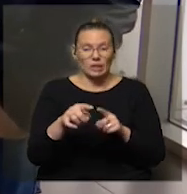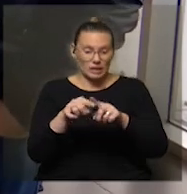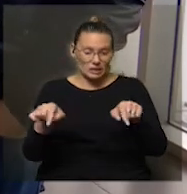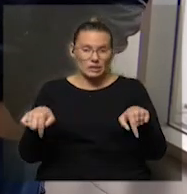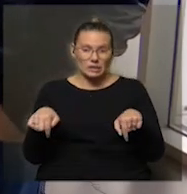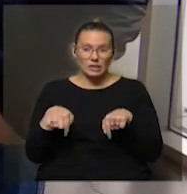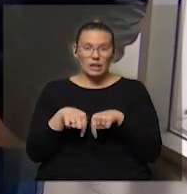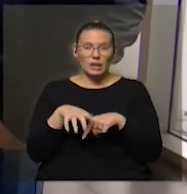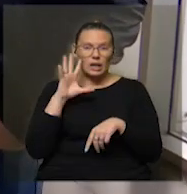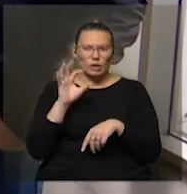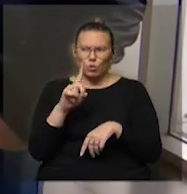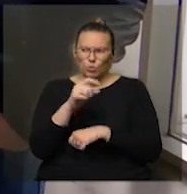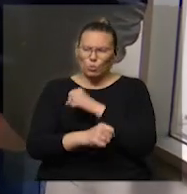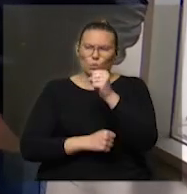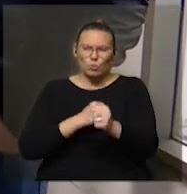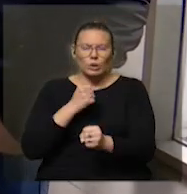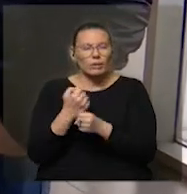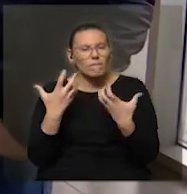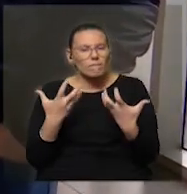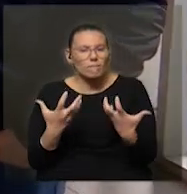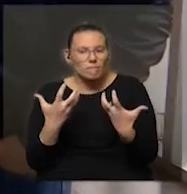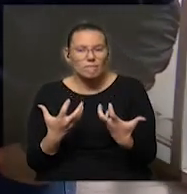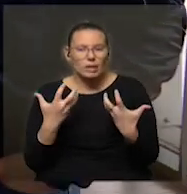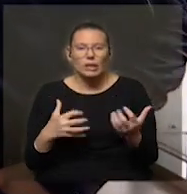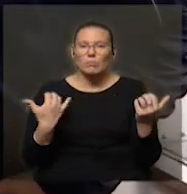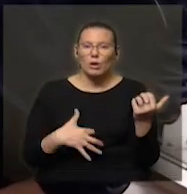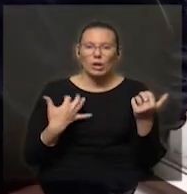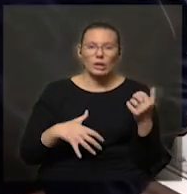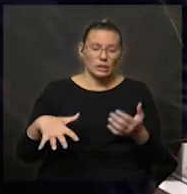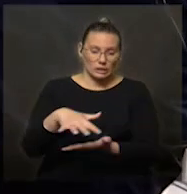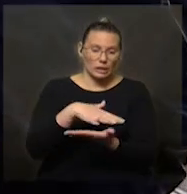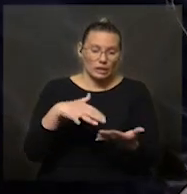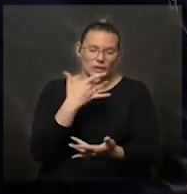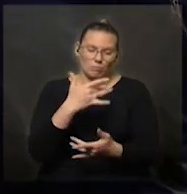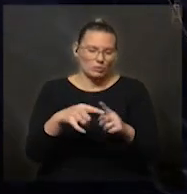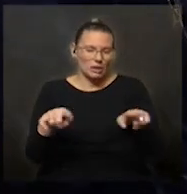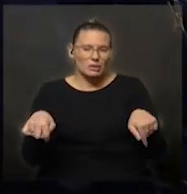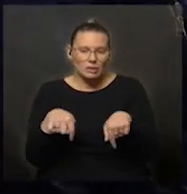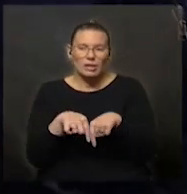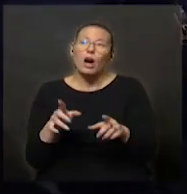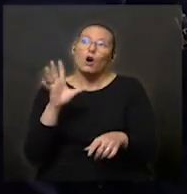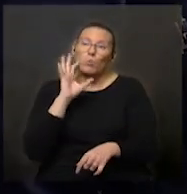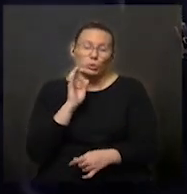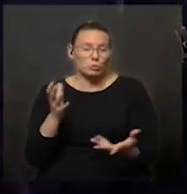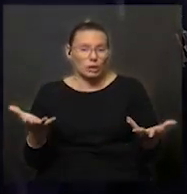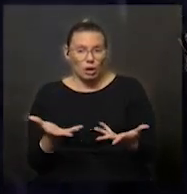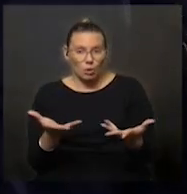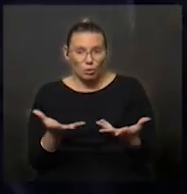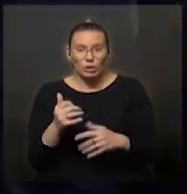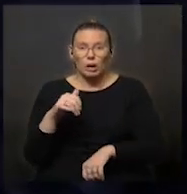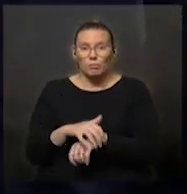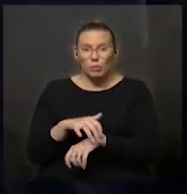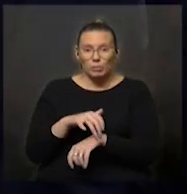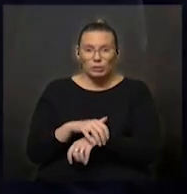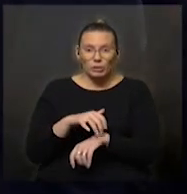que hace creo que ya un año que hemos querido tocar en esta linda sala y bueno, se dio la oportunidad. En este momento,